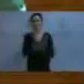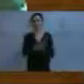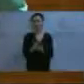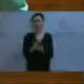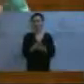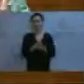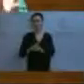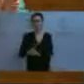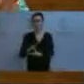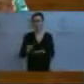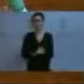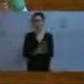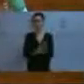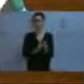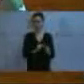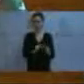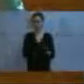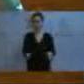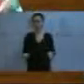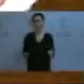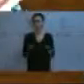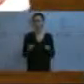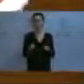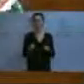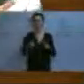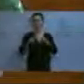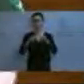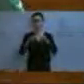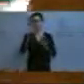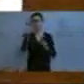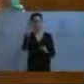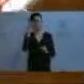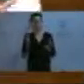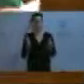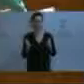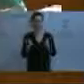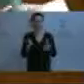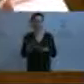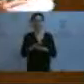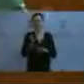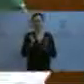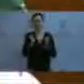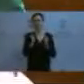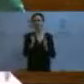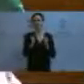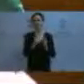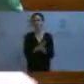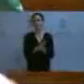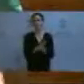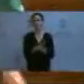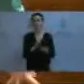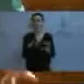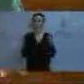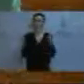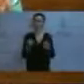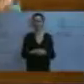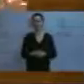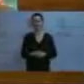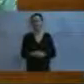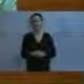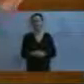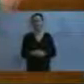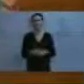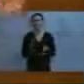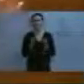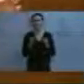los convenios firmados correspondientes y el número de asturianos que se benefician de la intermediación celebrada por las mismas. Por tanto, desde